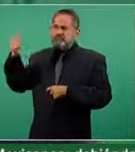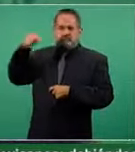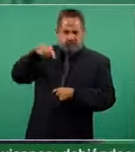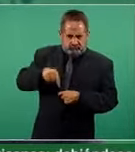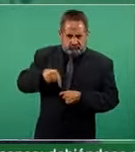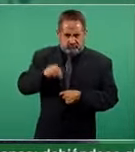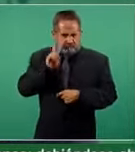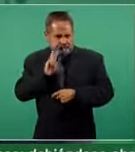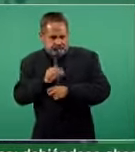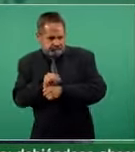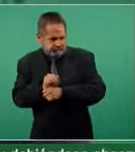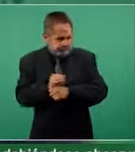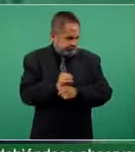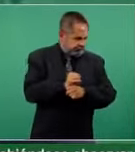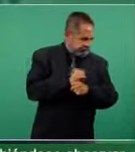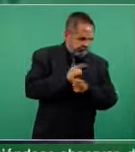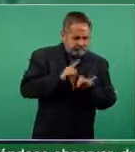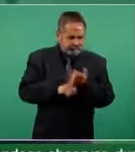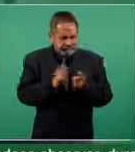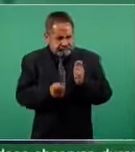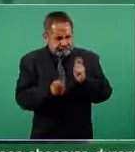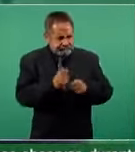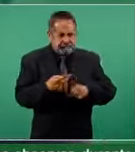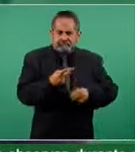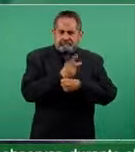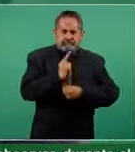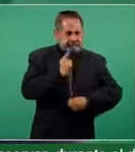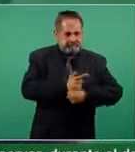dictamen, y ahí va a salir